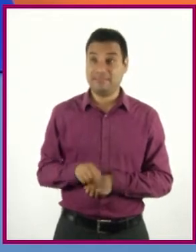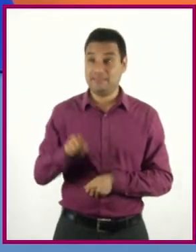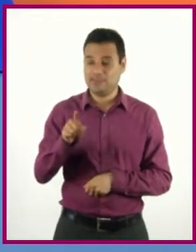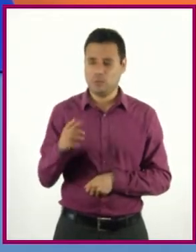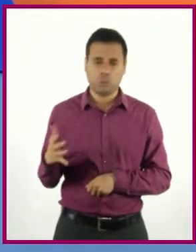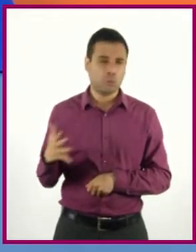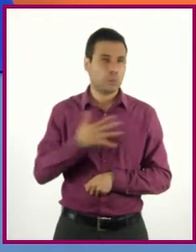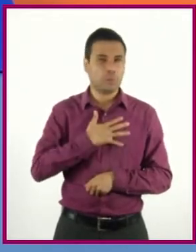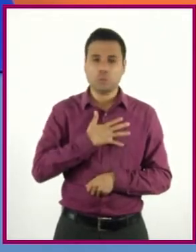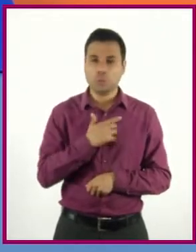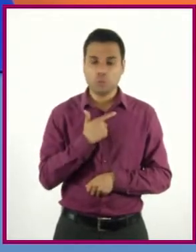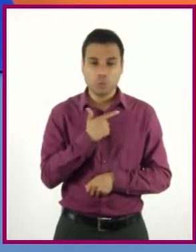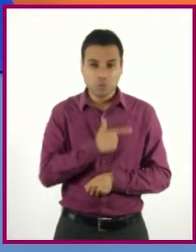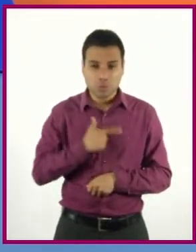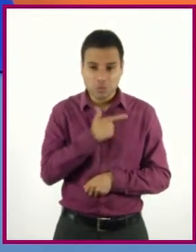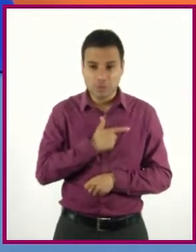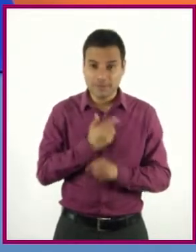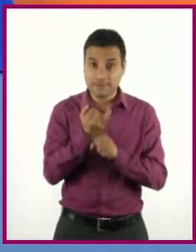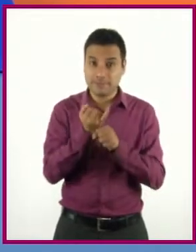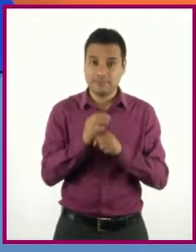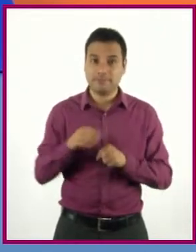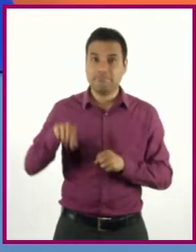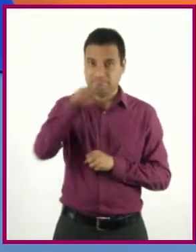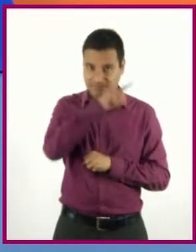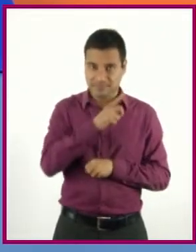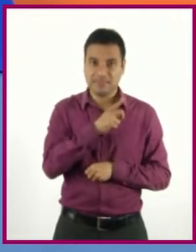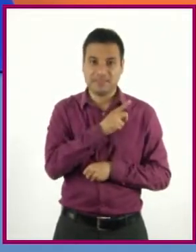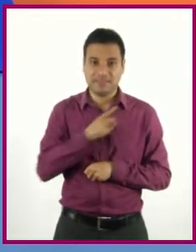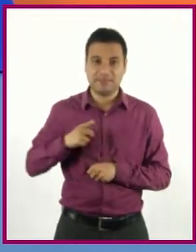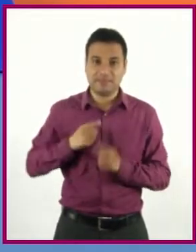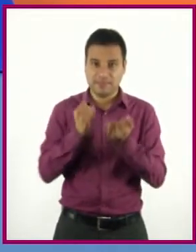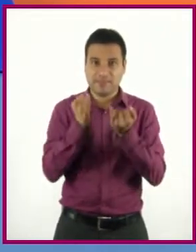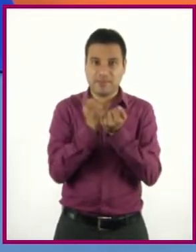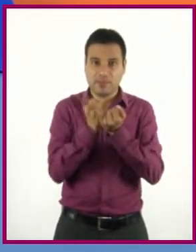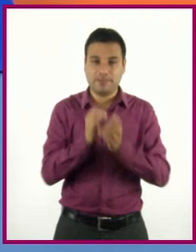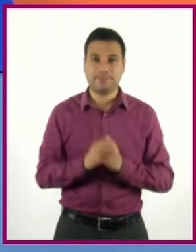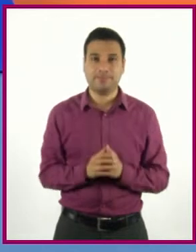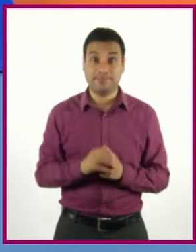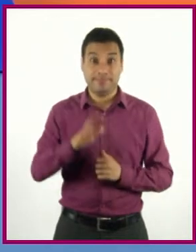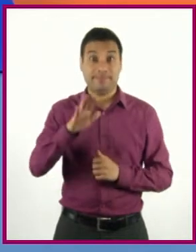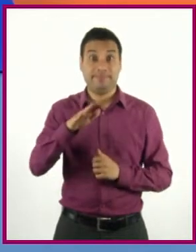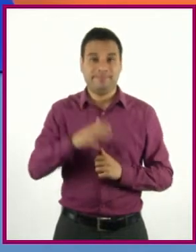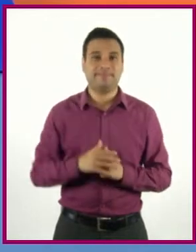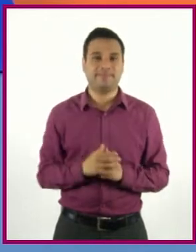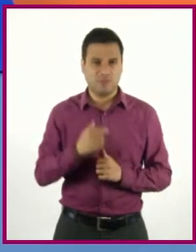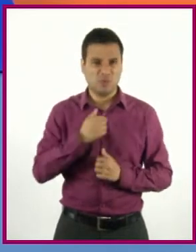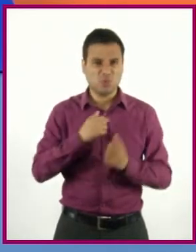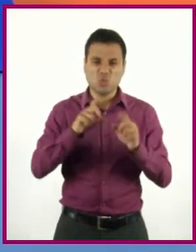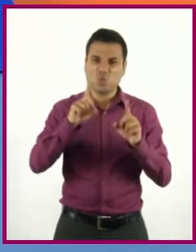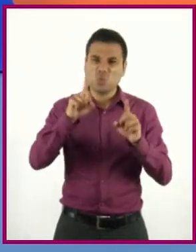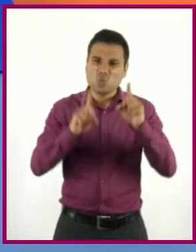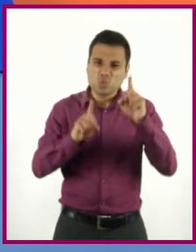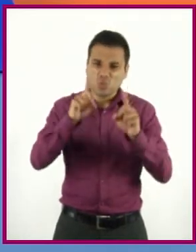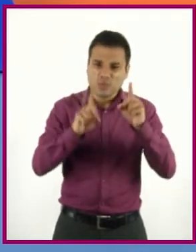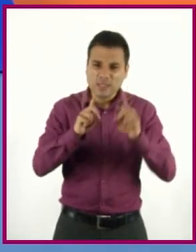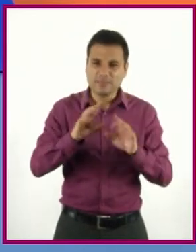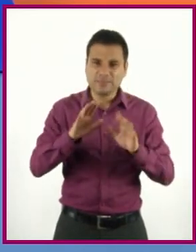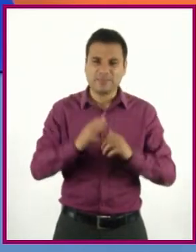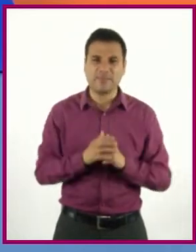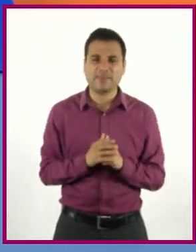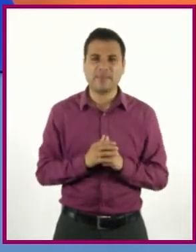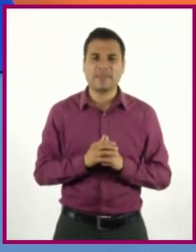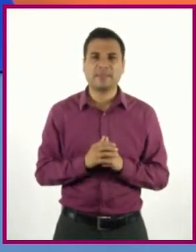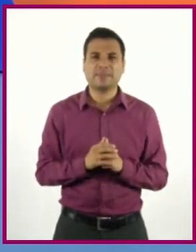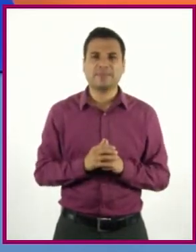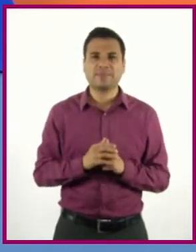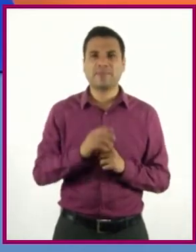el conocimiento! Deberíamos seguir su ejemplo. Hablando de eso, yo aún tengo una duda sobre las partículas subatómicas,